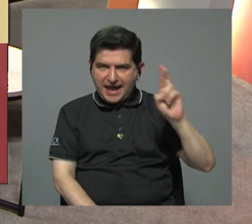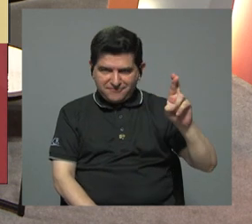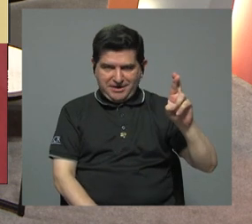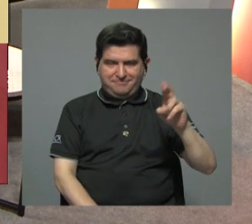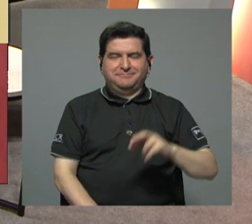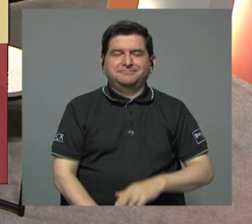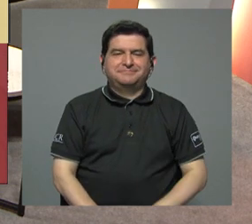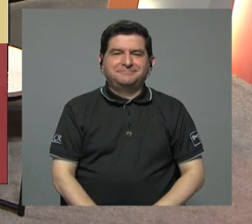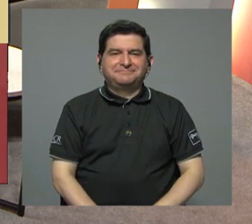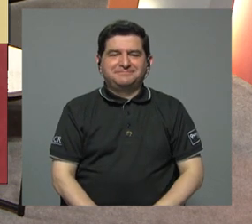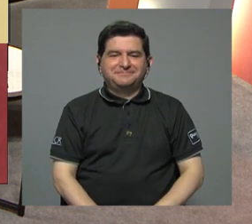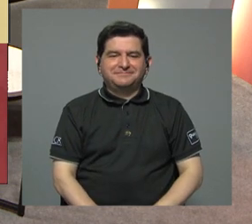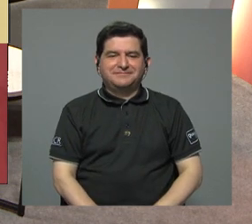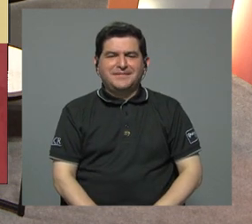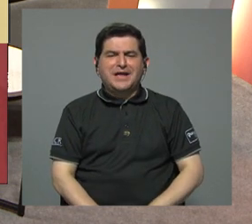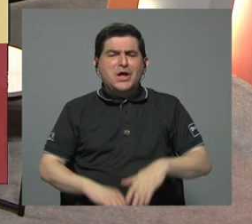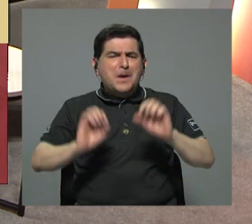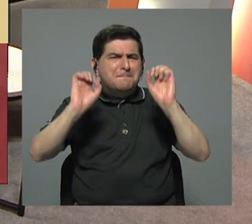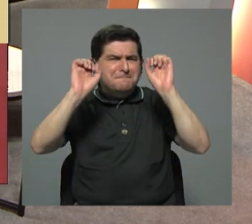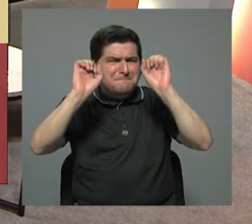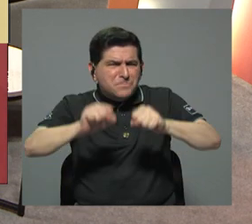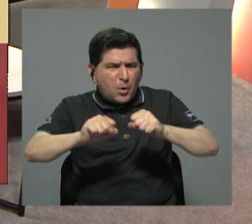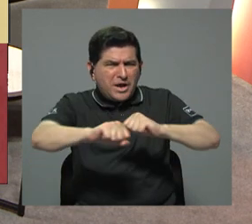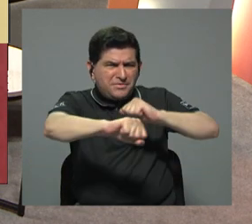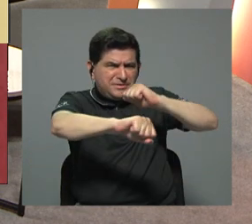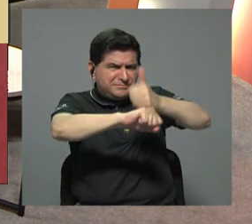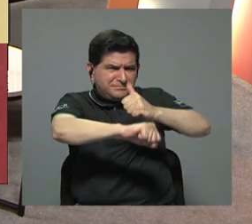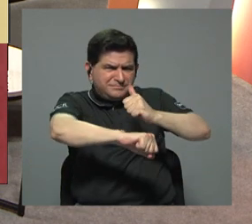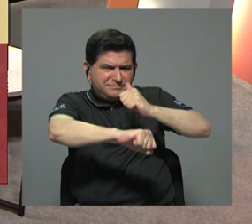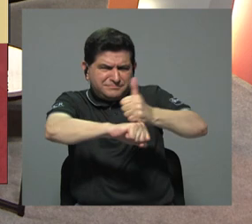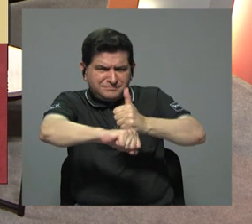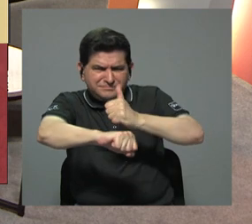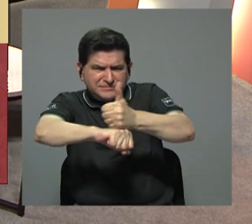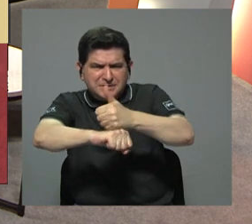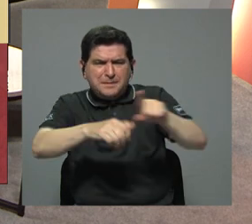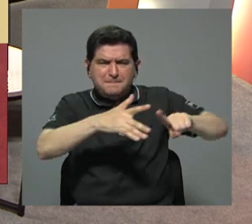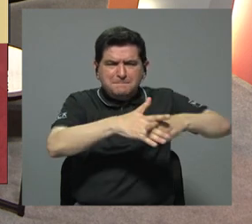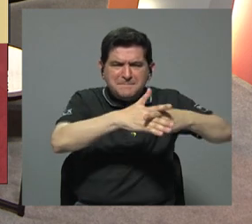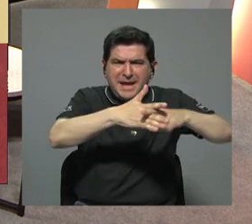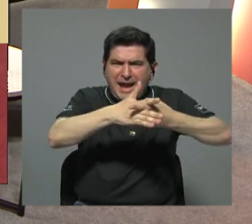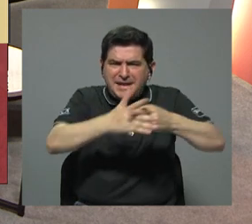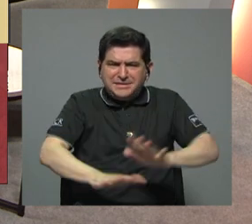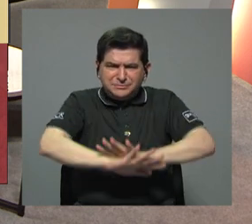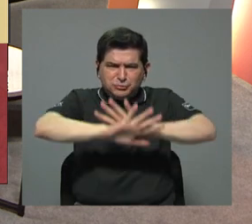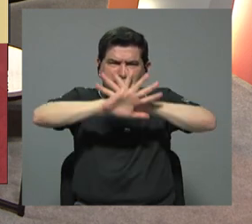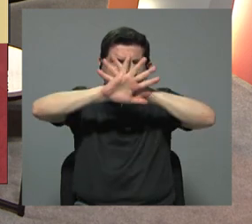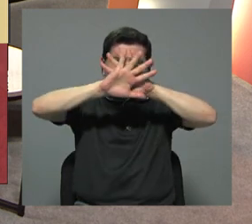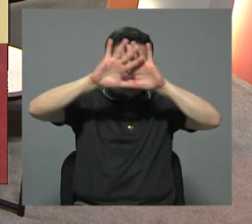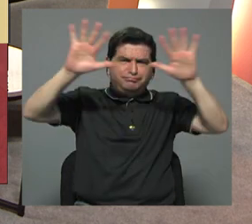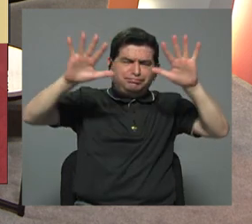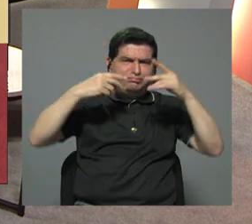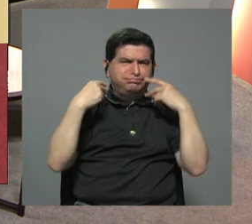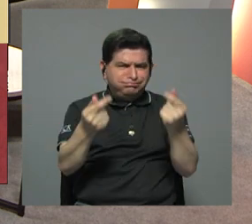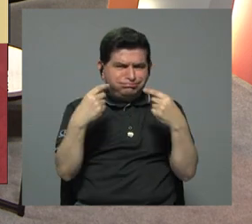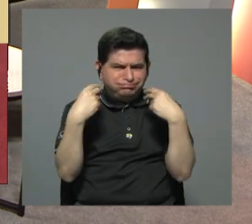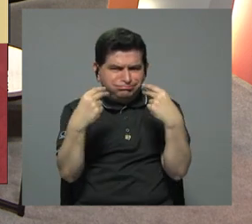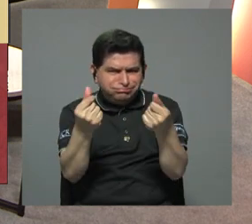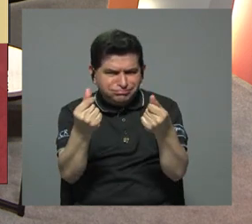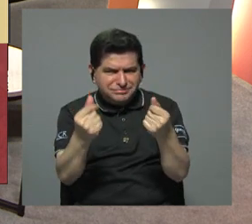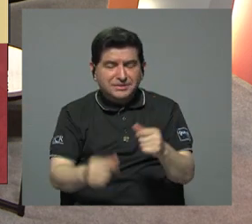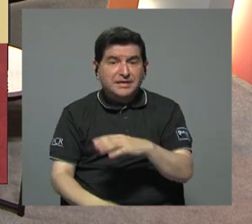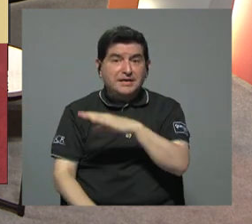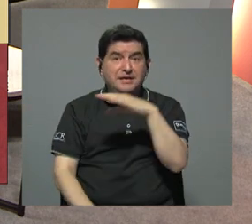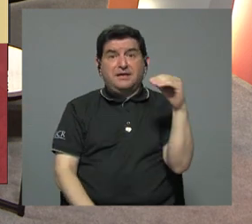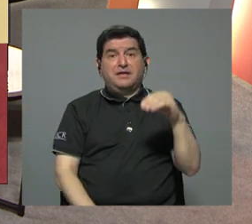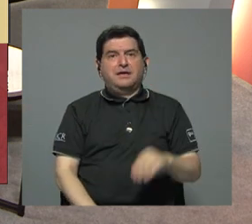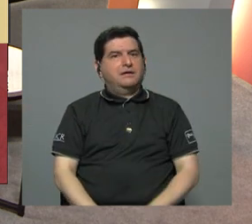así como se pueden como creen que se pueden implementar mecanismos de transparencia y que